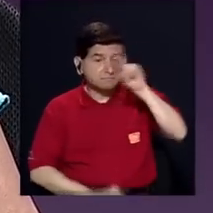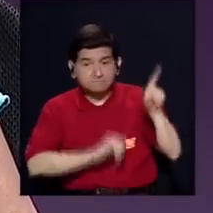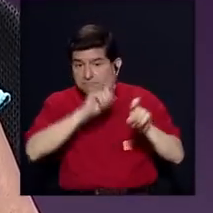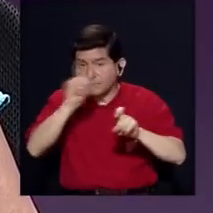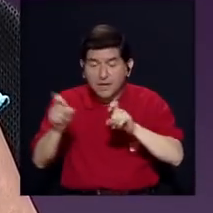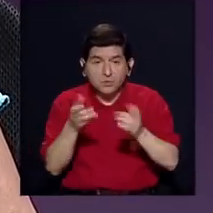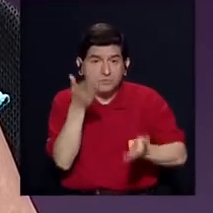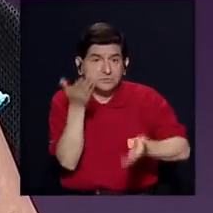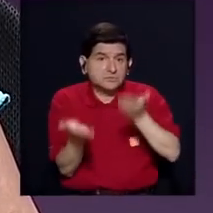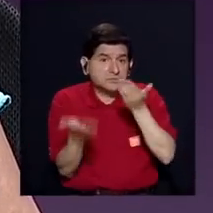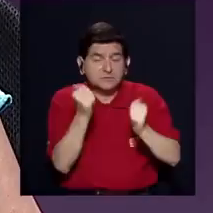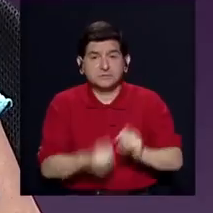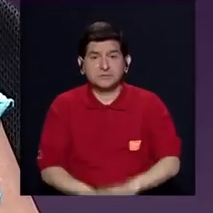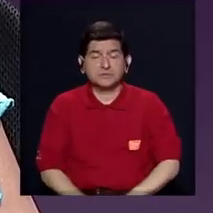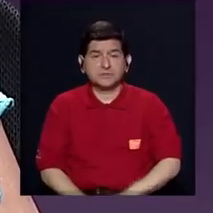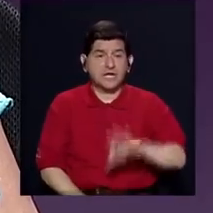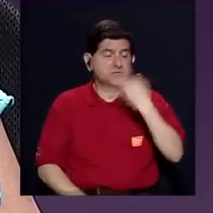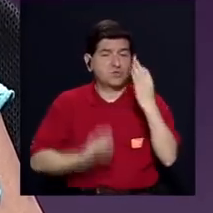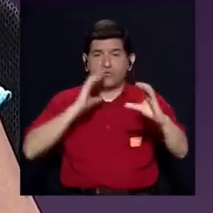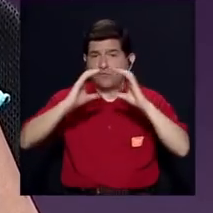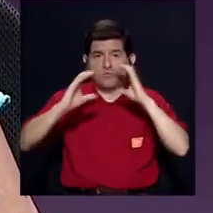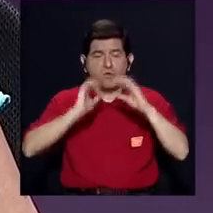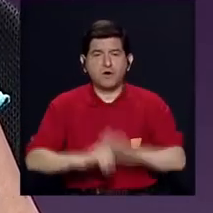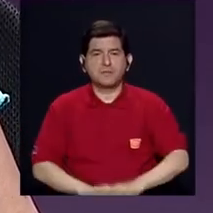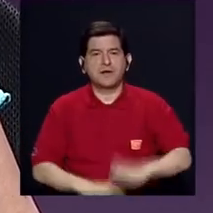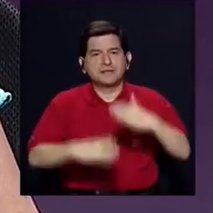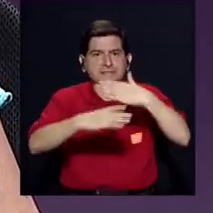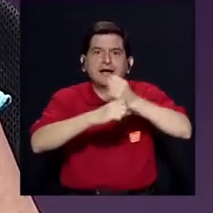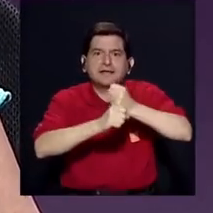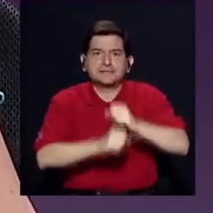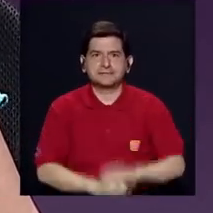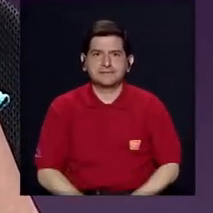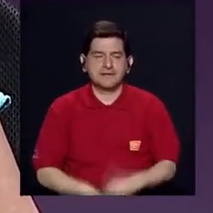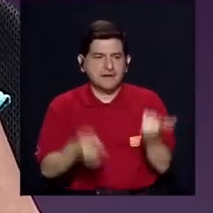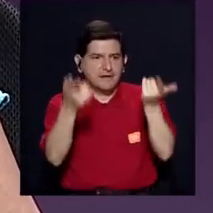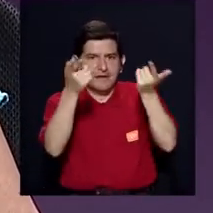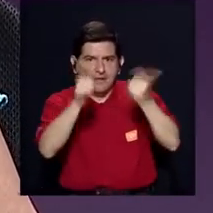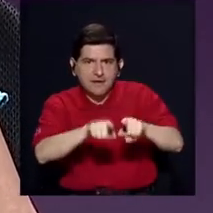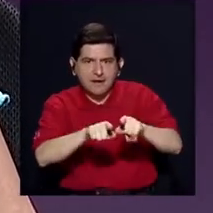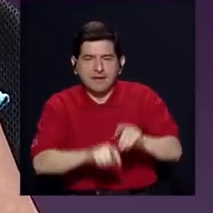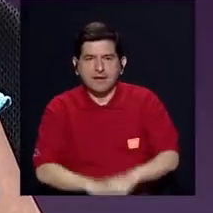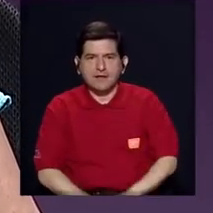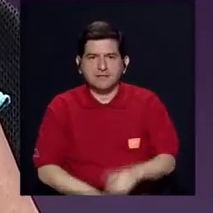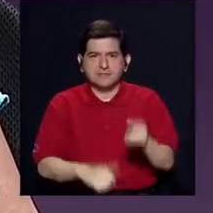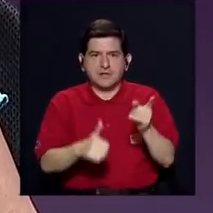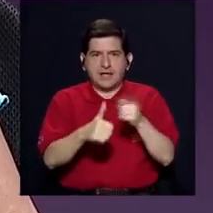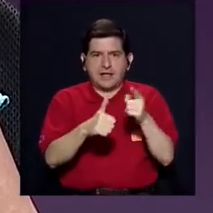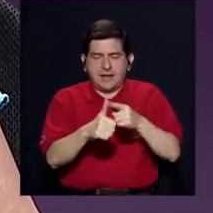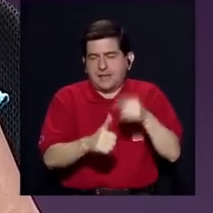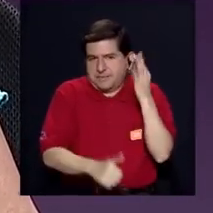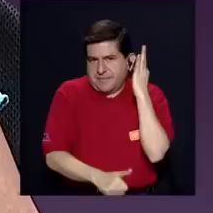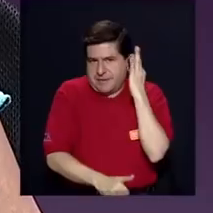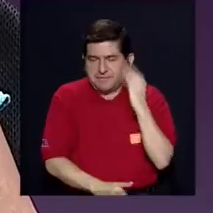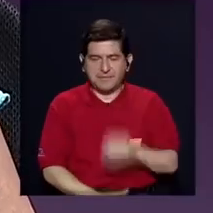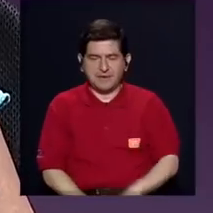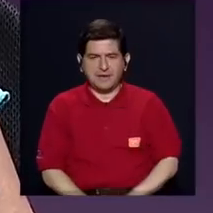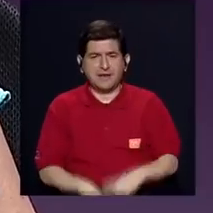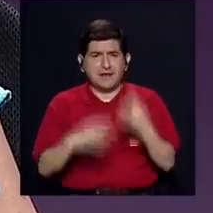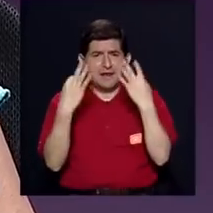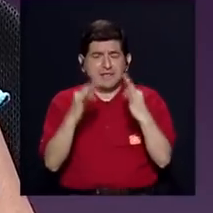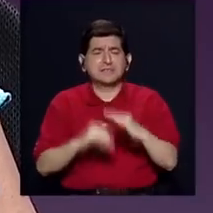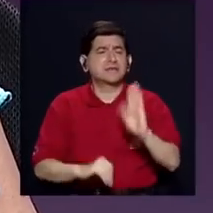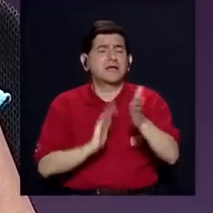también que los medios de comunicación le hacen por ejemplo a la primera dama donde se quiere ocultar